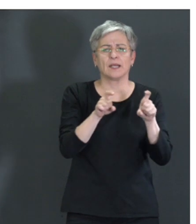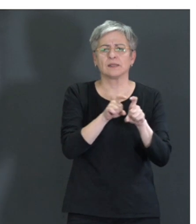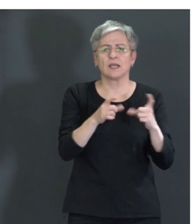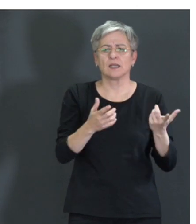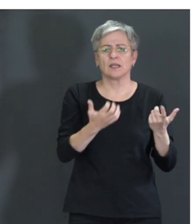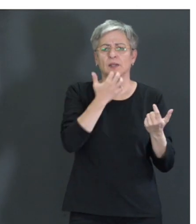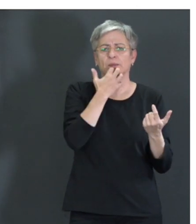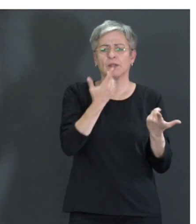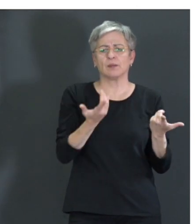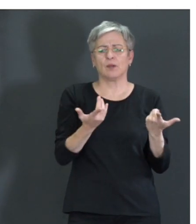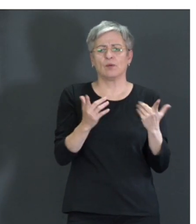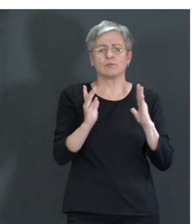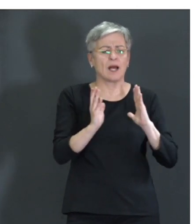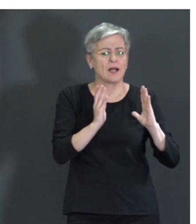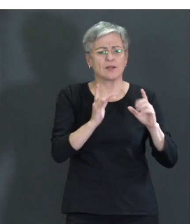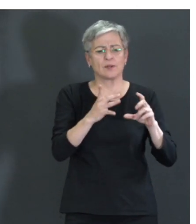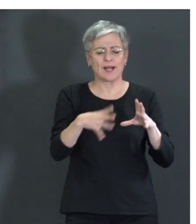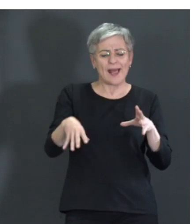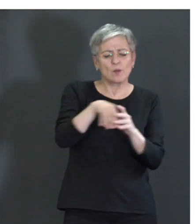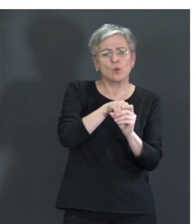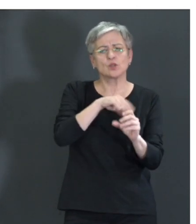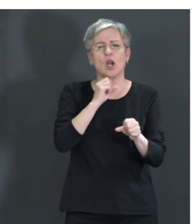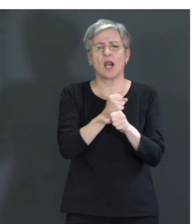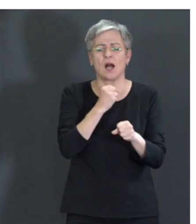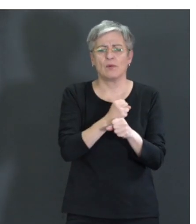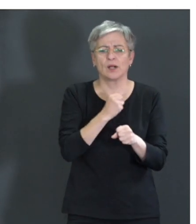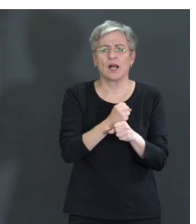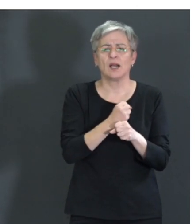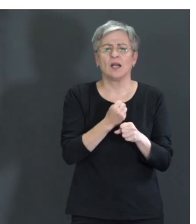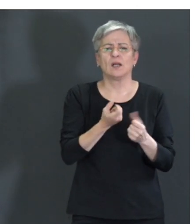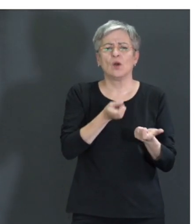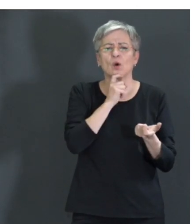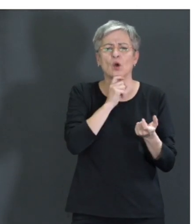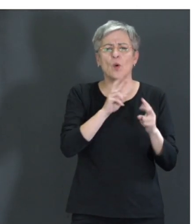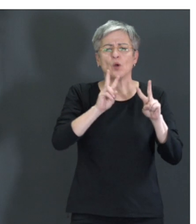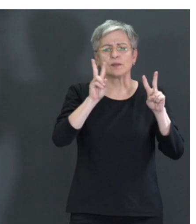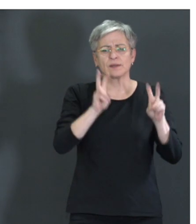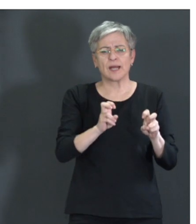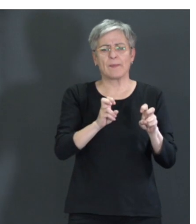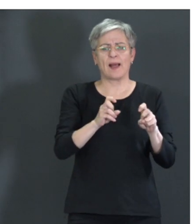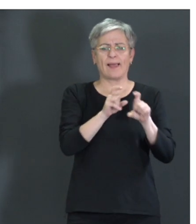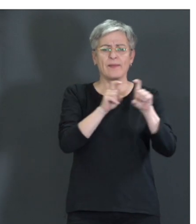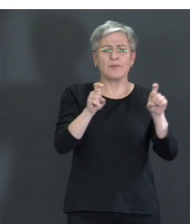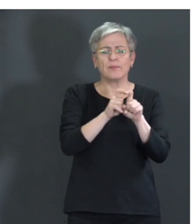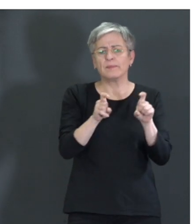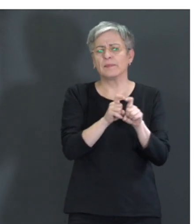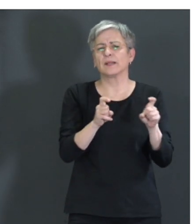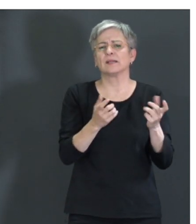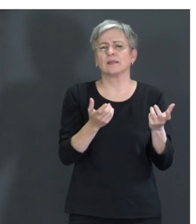más compleja de la inclusión laboral? ¿Cómo ves un poco el tema de las empresas, ¿no? ¿Cuál crees